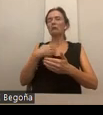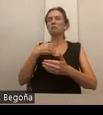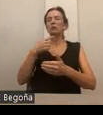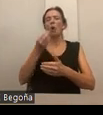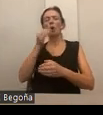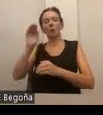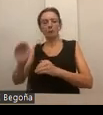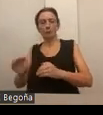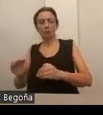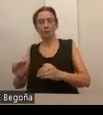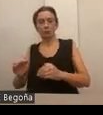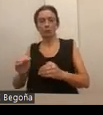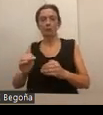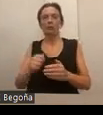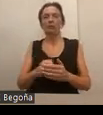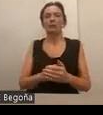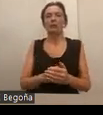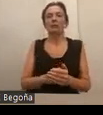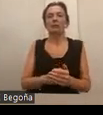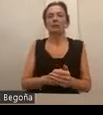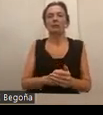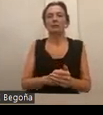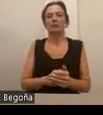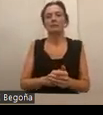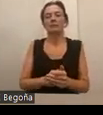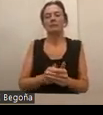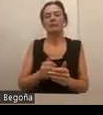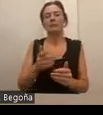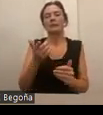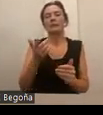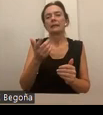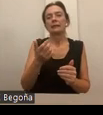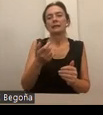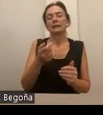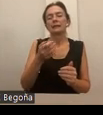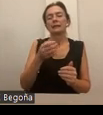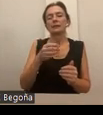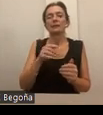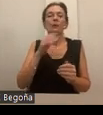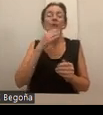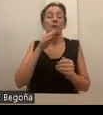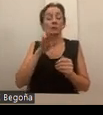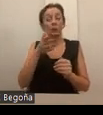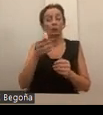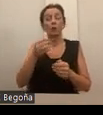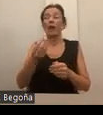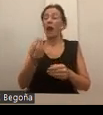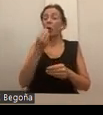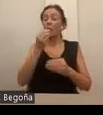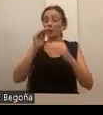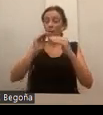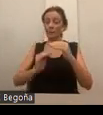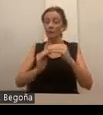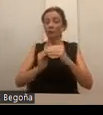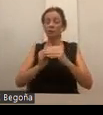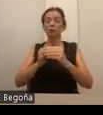calorías, menos alimentos digeribles, por así decirlo, los niveles de glucosa también van a bajar.